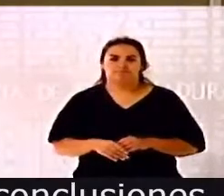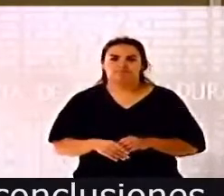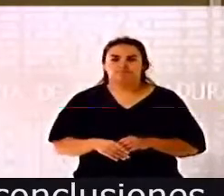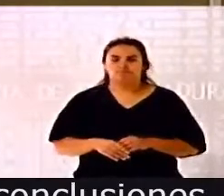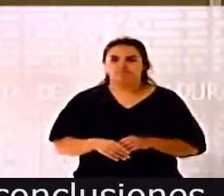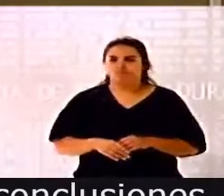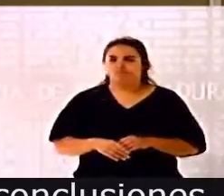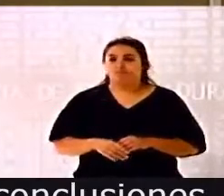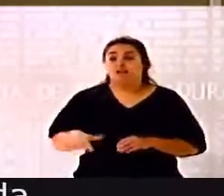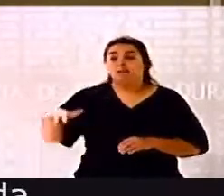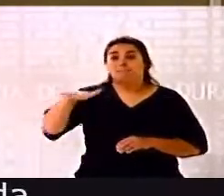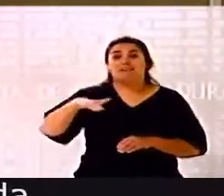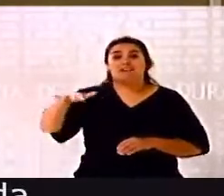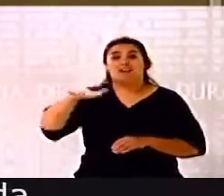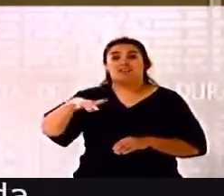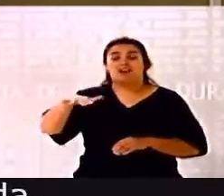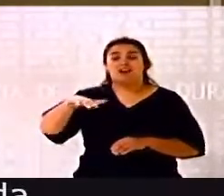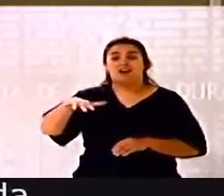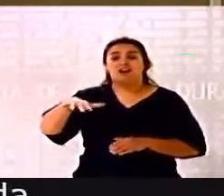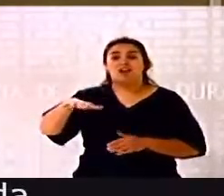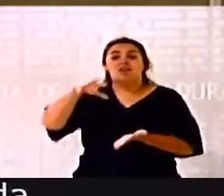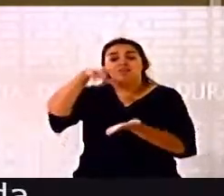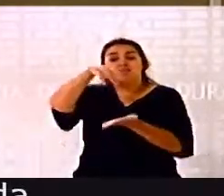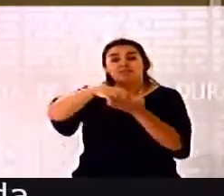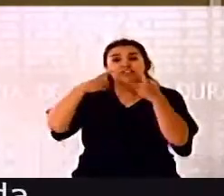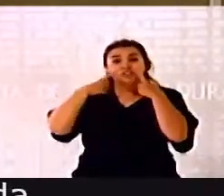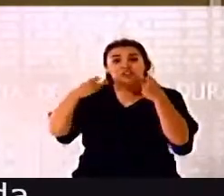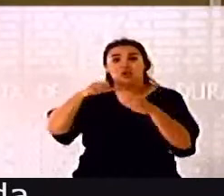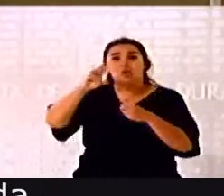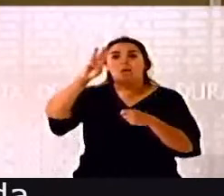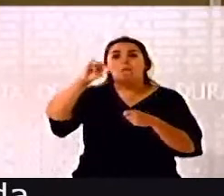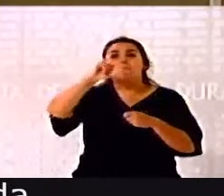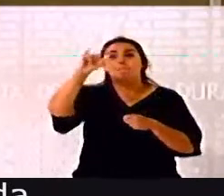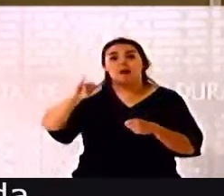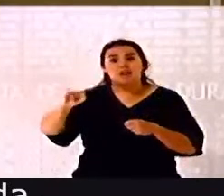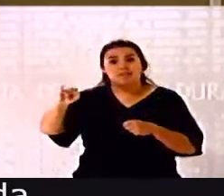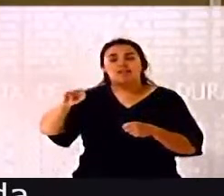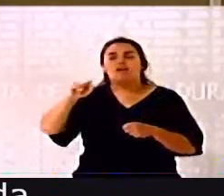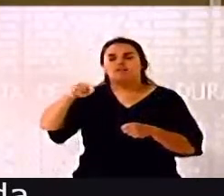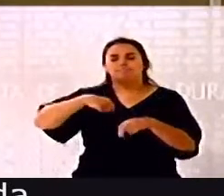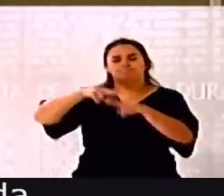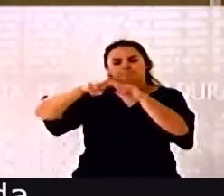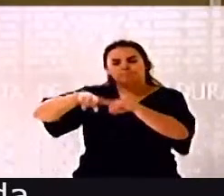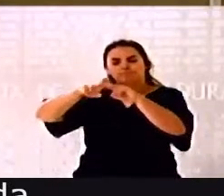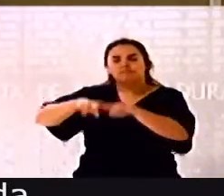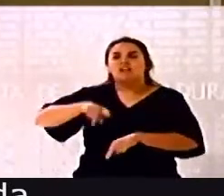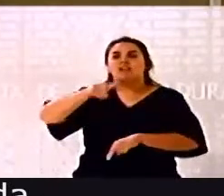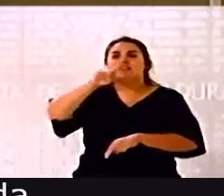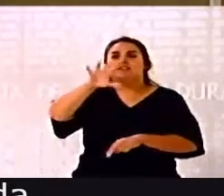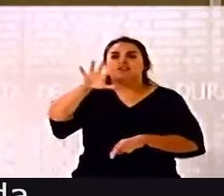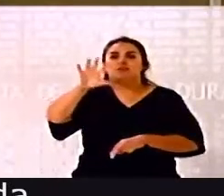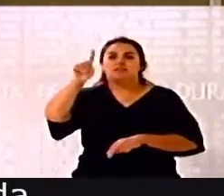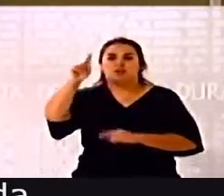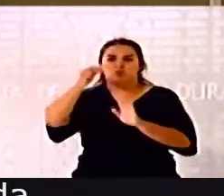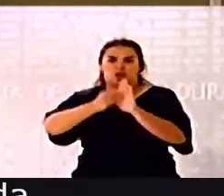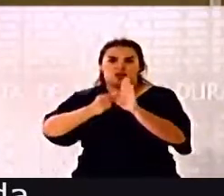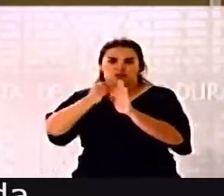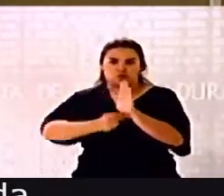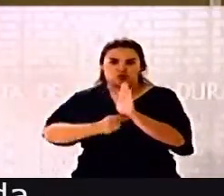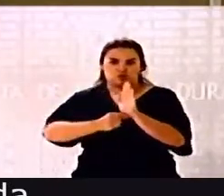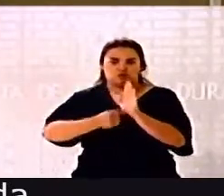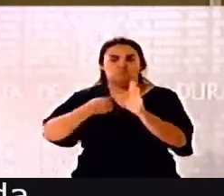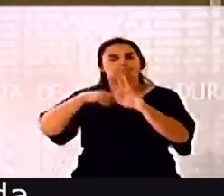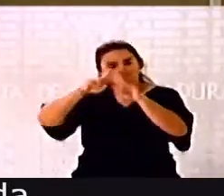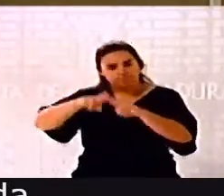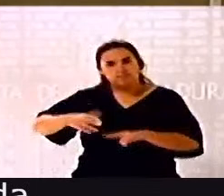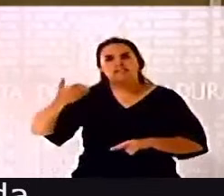De la barriada de La Paz, del Centro de Salud de La Paz, tenemos analizado 151 datos. La